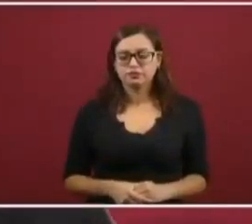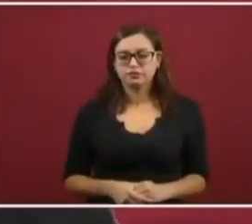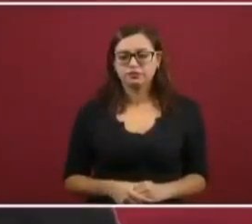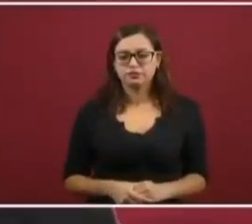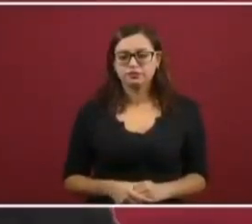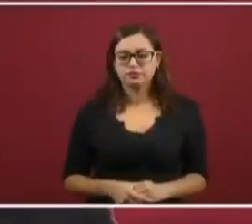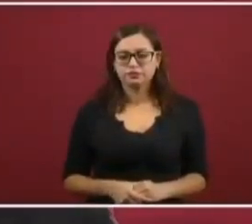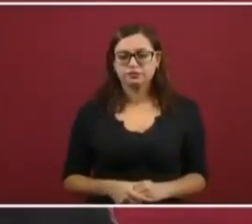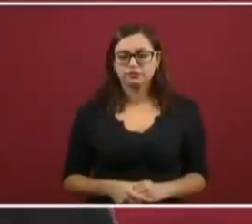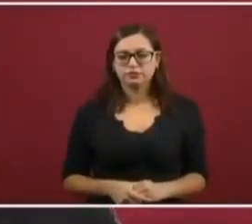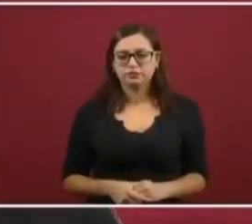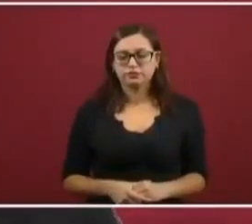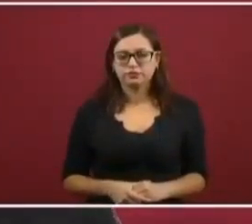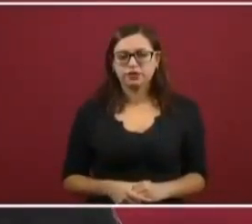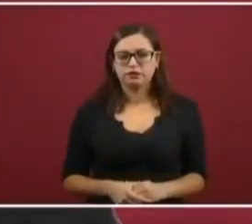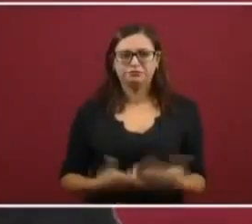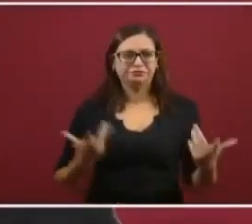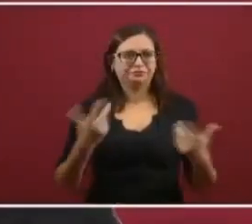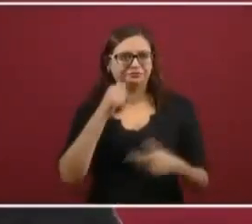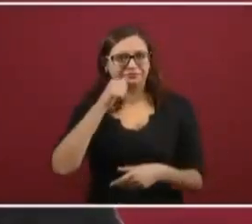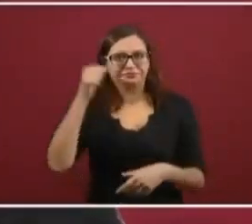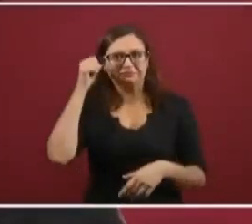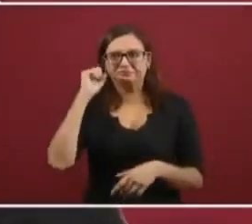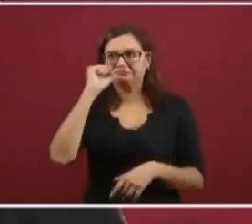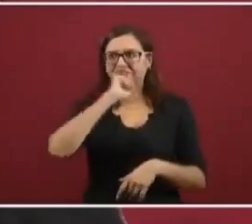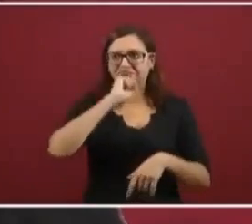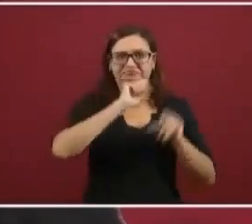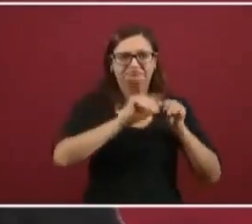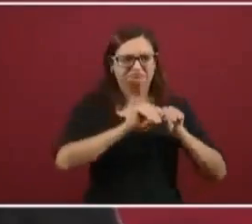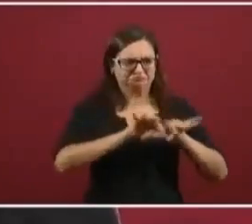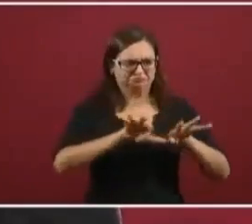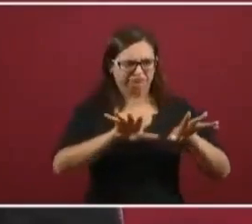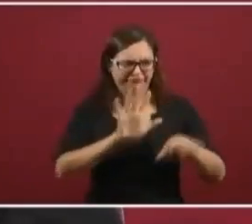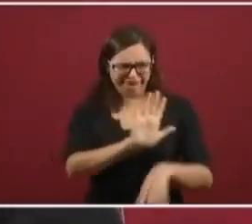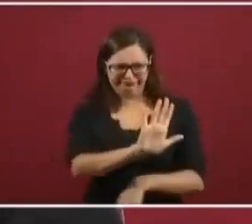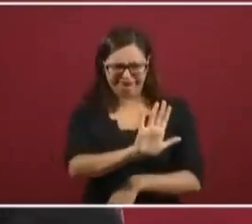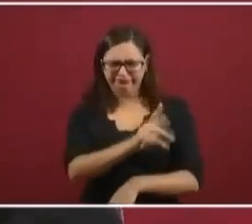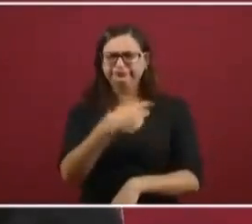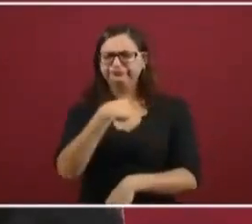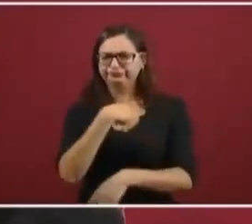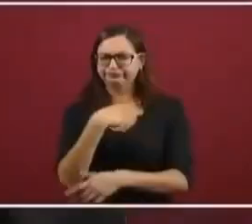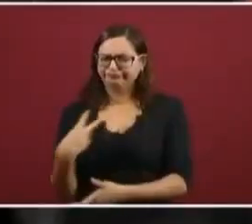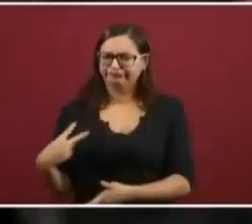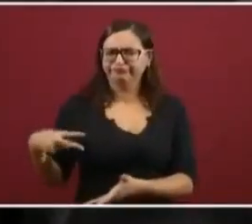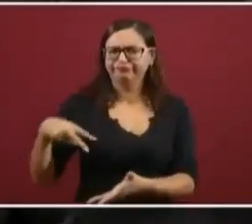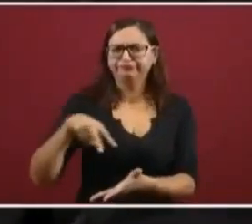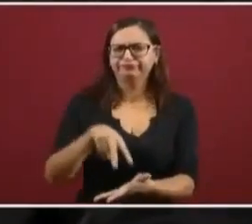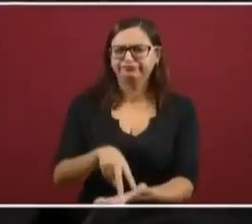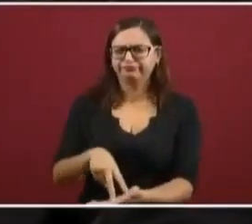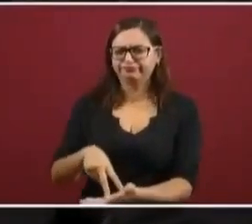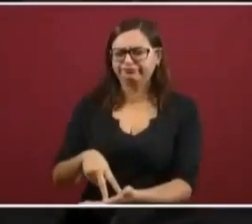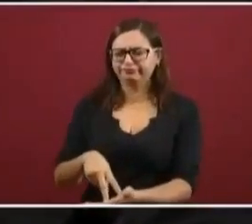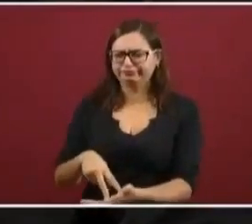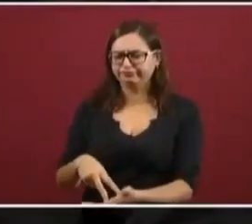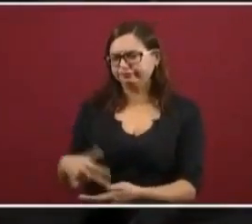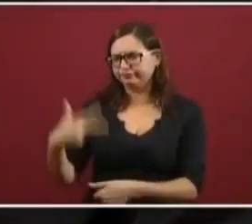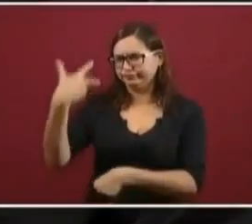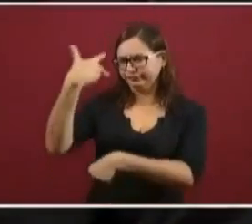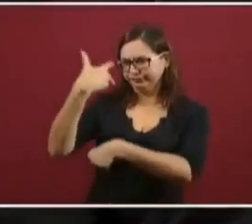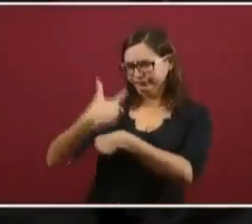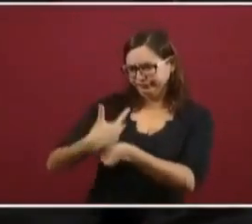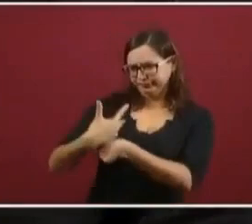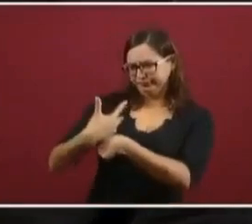eso salí a dar mi versión Por eso digo